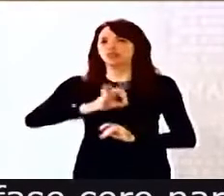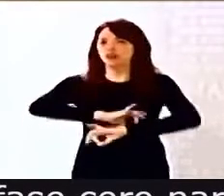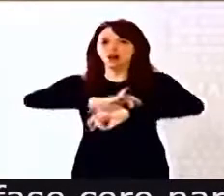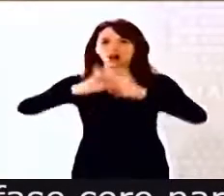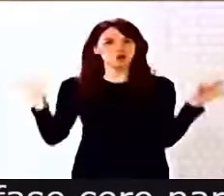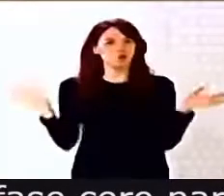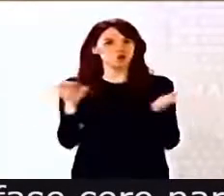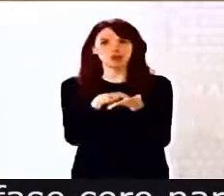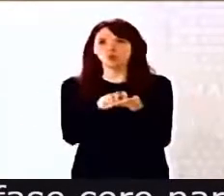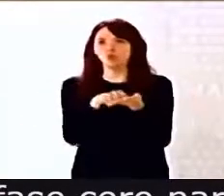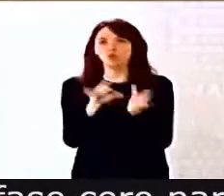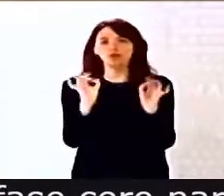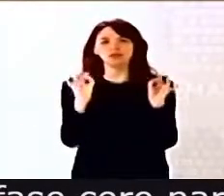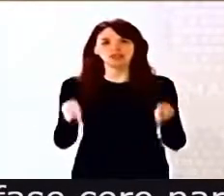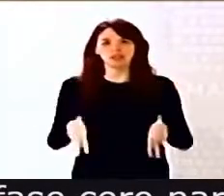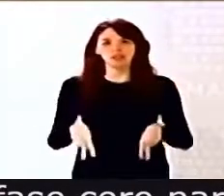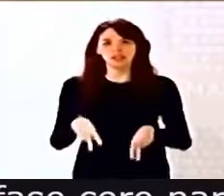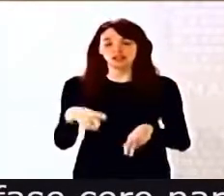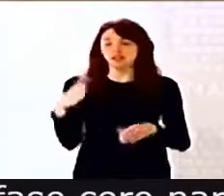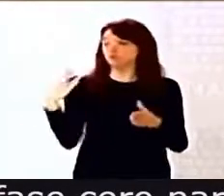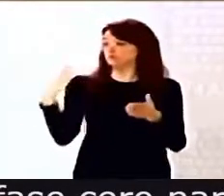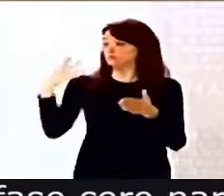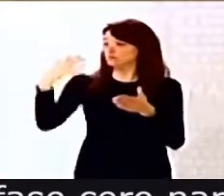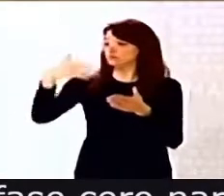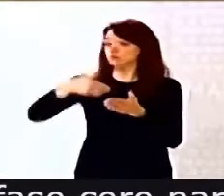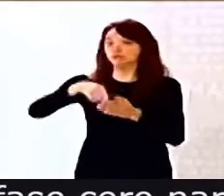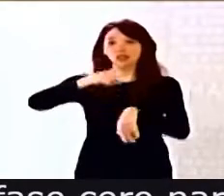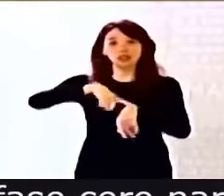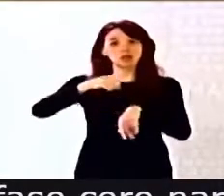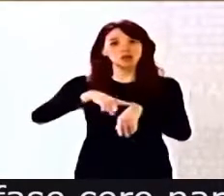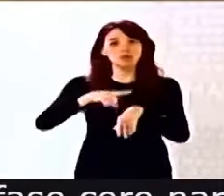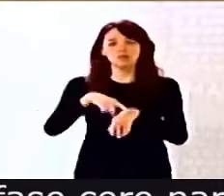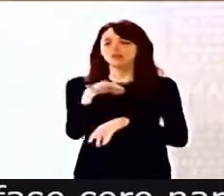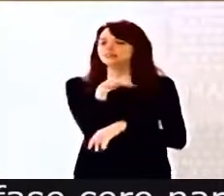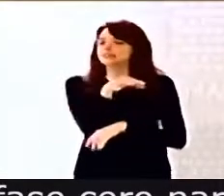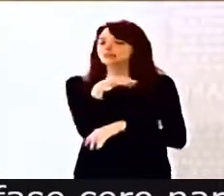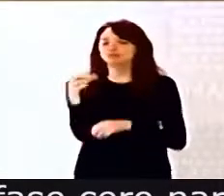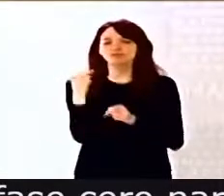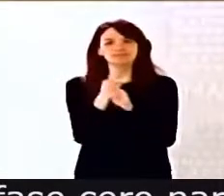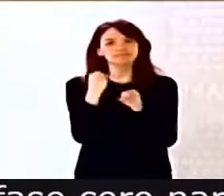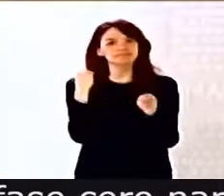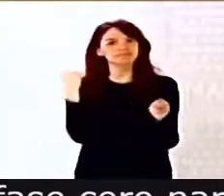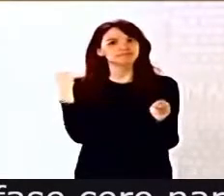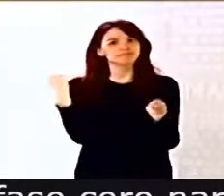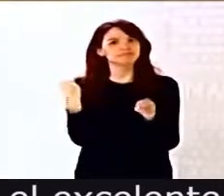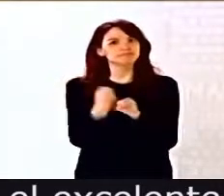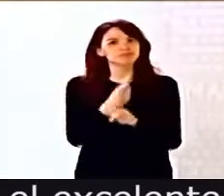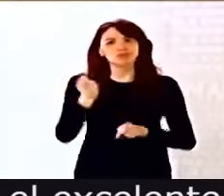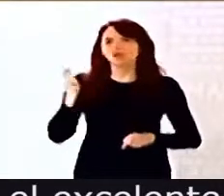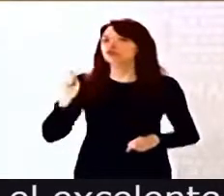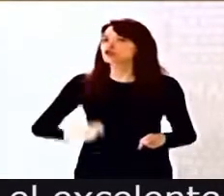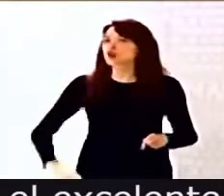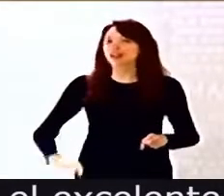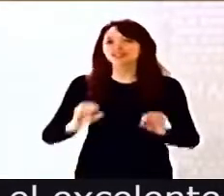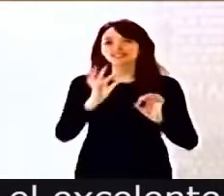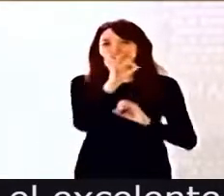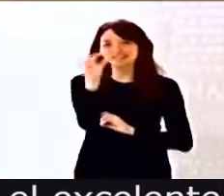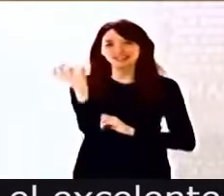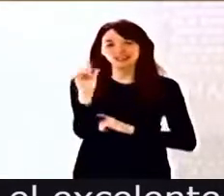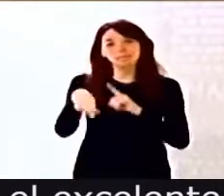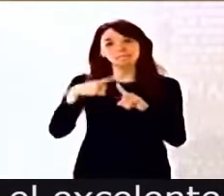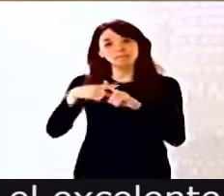que durante todo este periodo el excelente trabajo que han realizado nuestros profesionales sanitarios y nuestros profesionales de